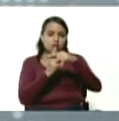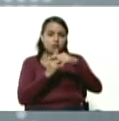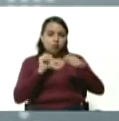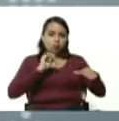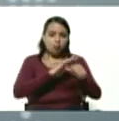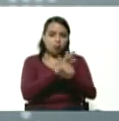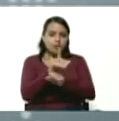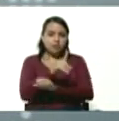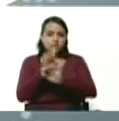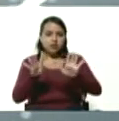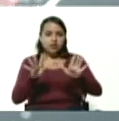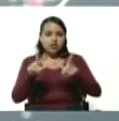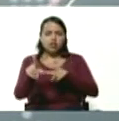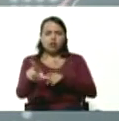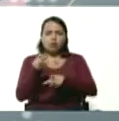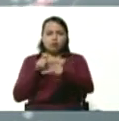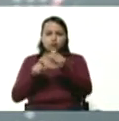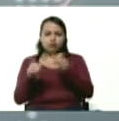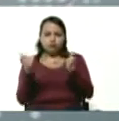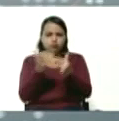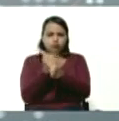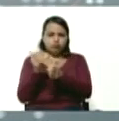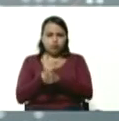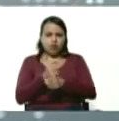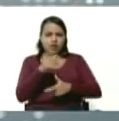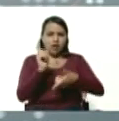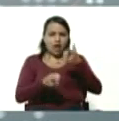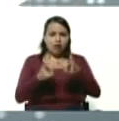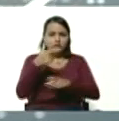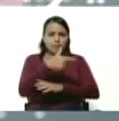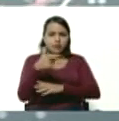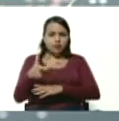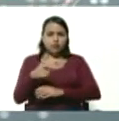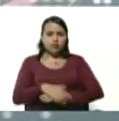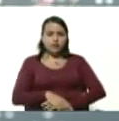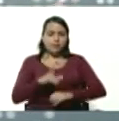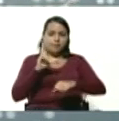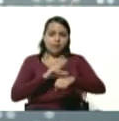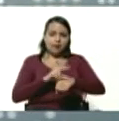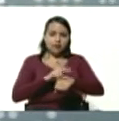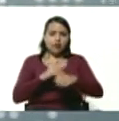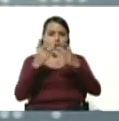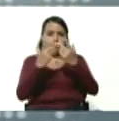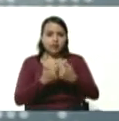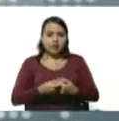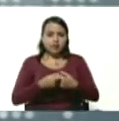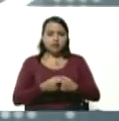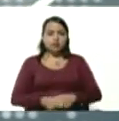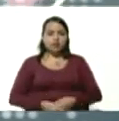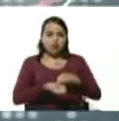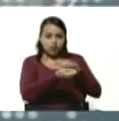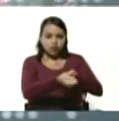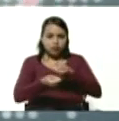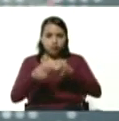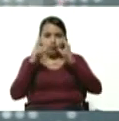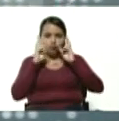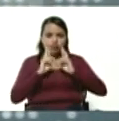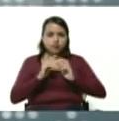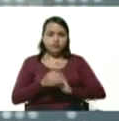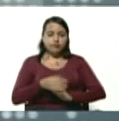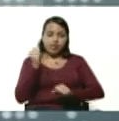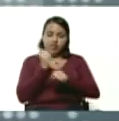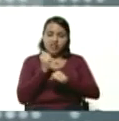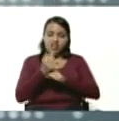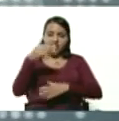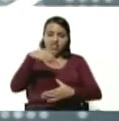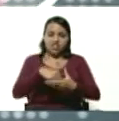y hemos encontrado que algunos miembros del personal médico, administrativo y obrero, que laboran